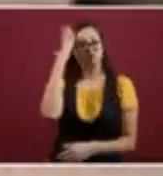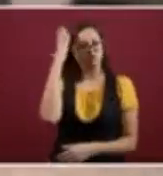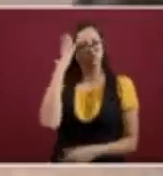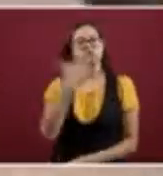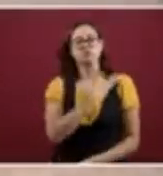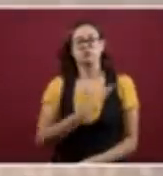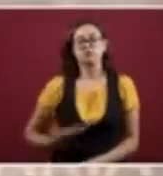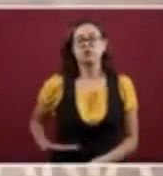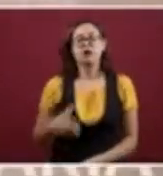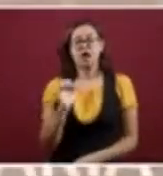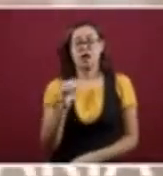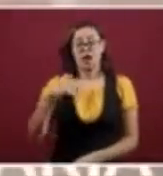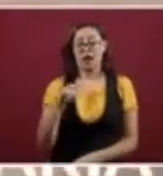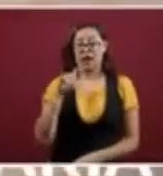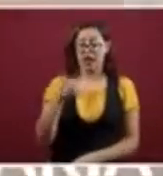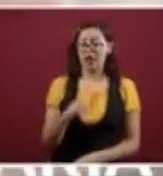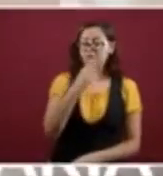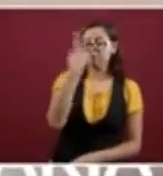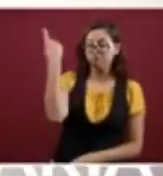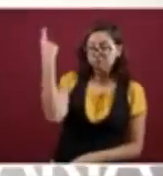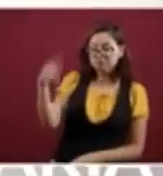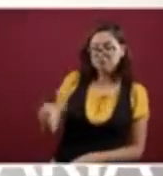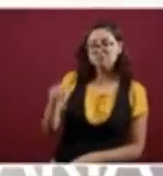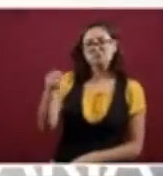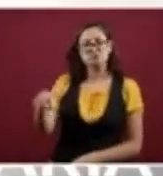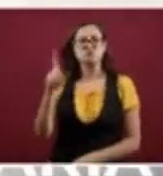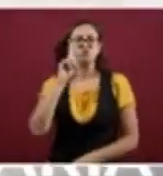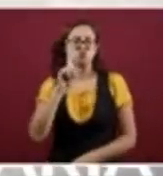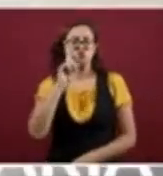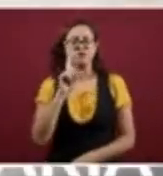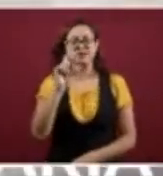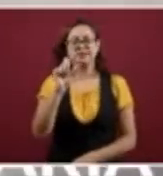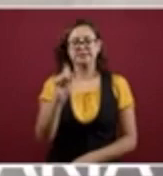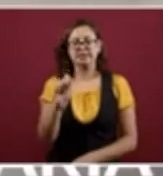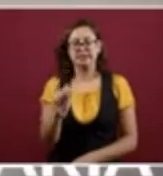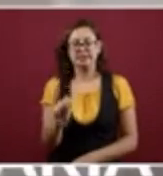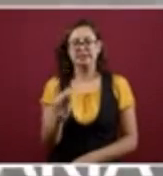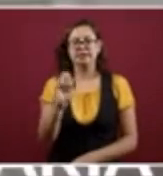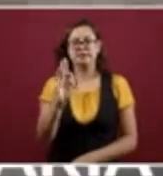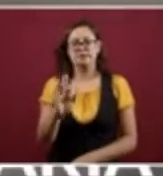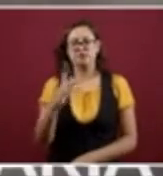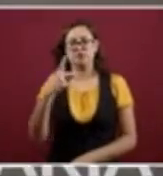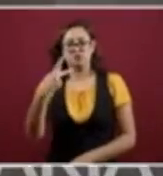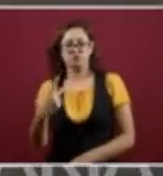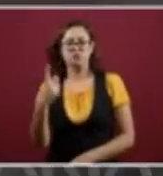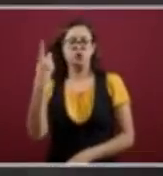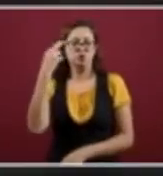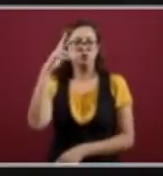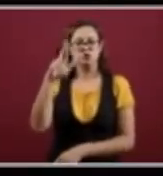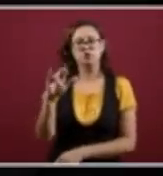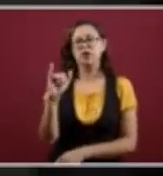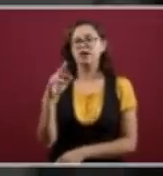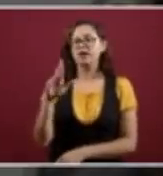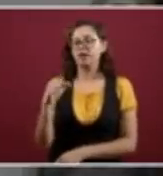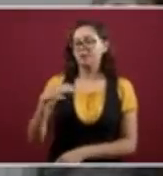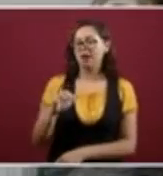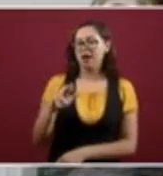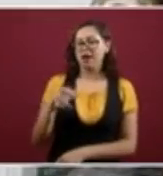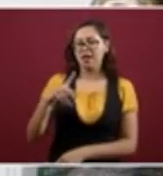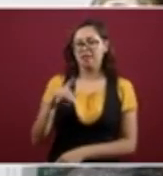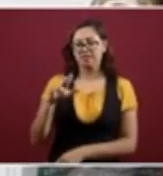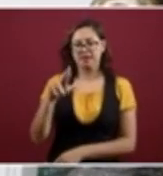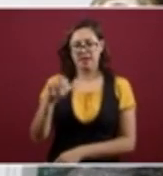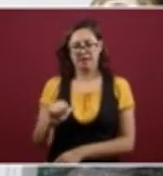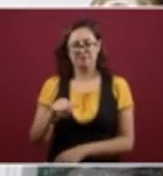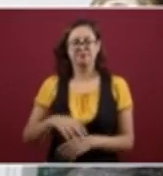López Obrador y liderado por la secretaria de la Función Pública, doctora Irmeréndira Sandoval Ballesteros. La